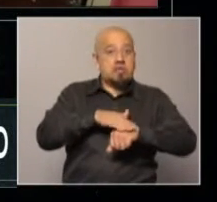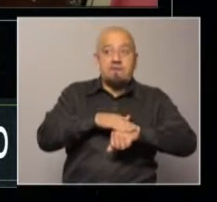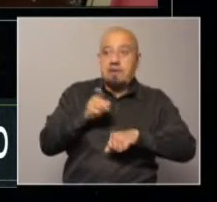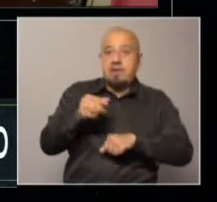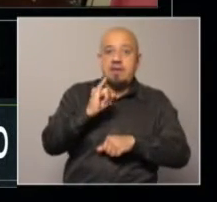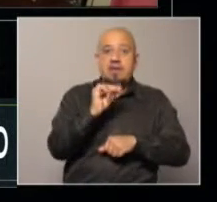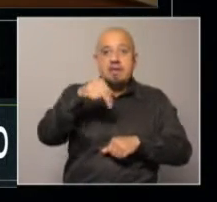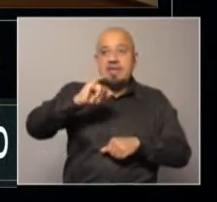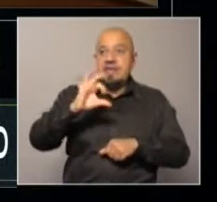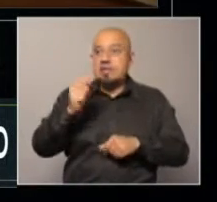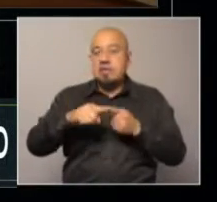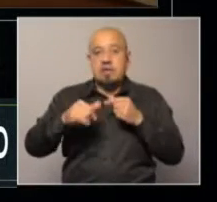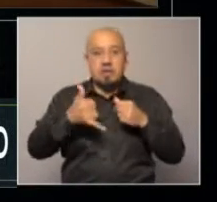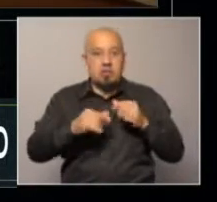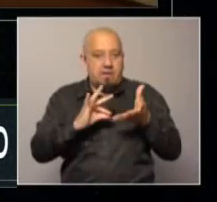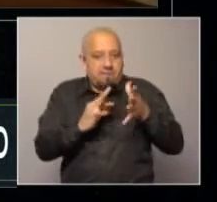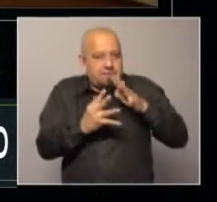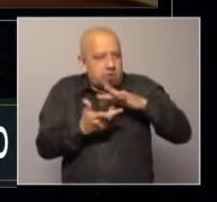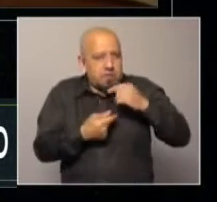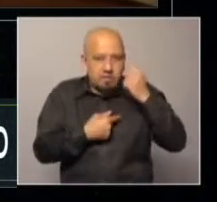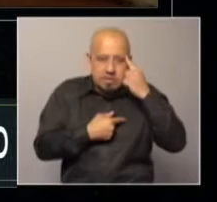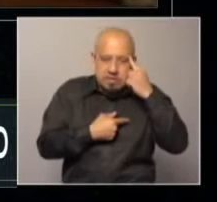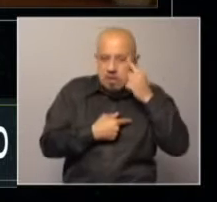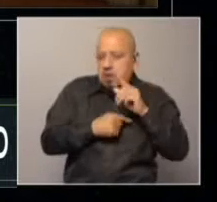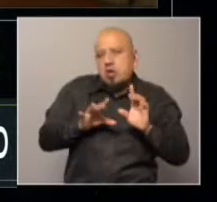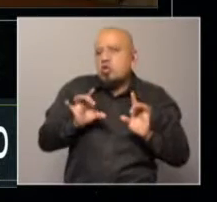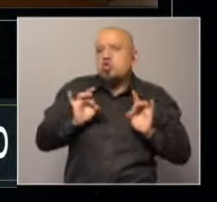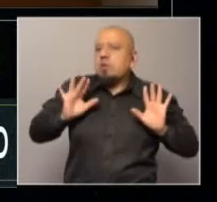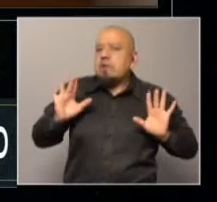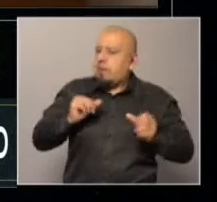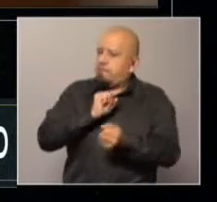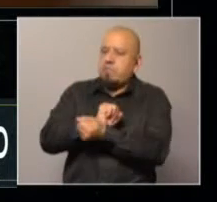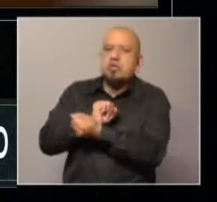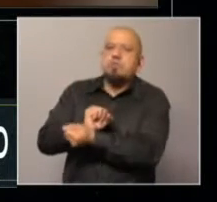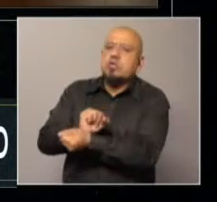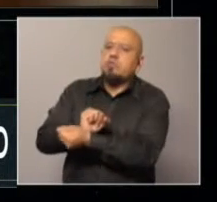enfoque carcelario de lo que es esta problemática.